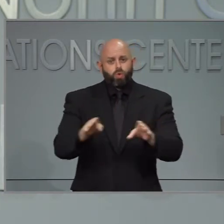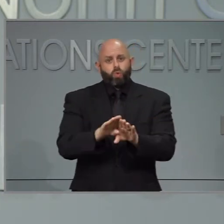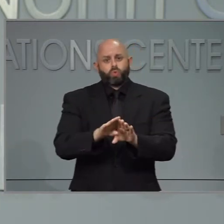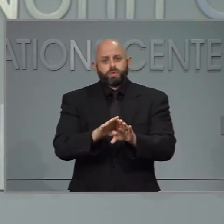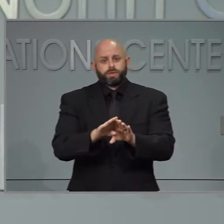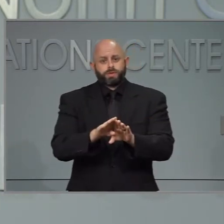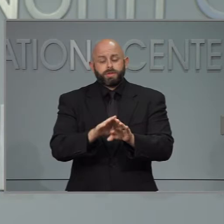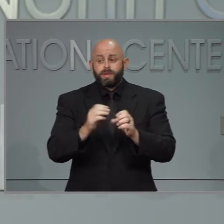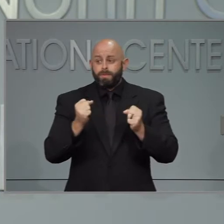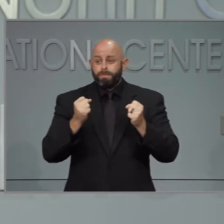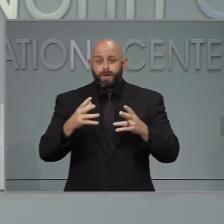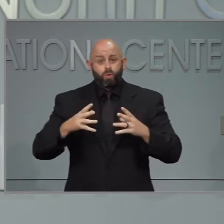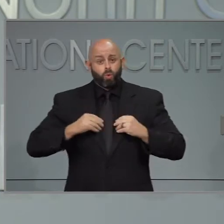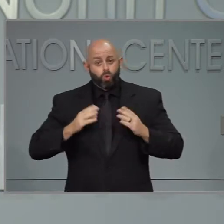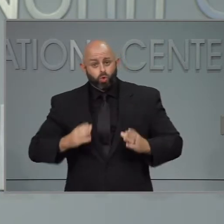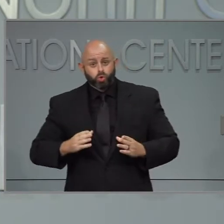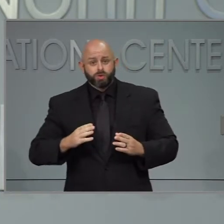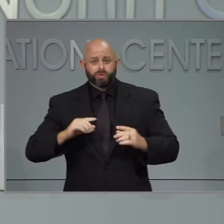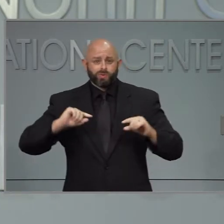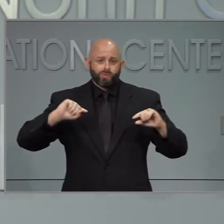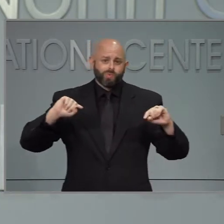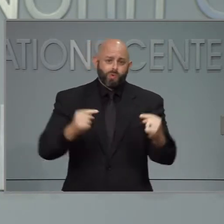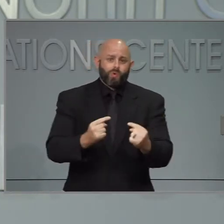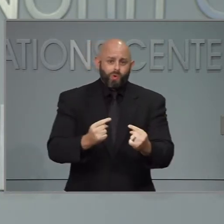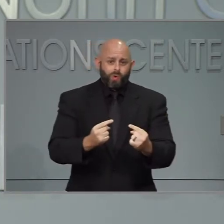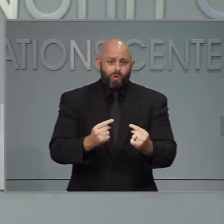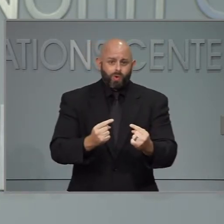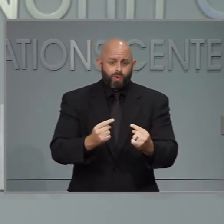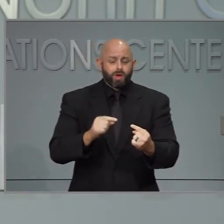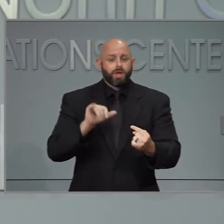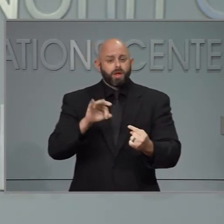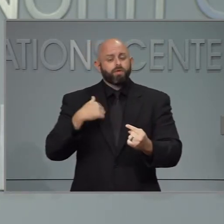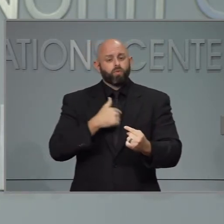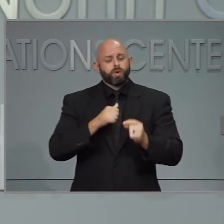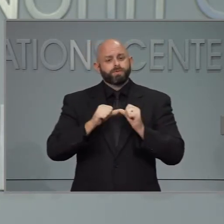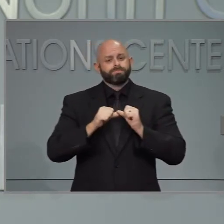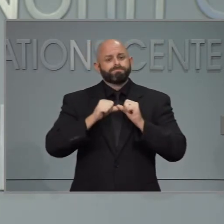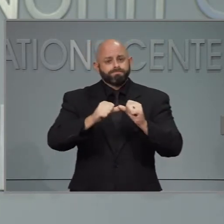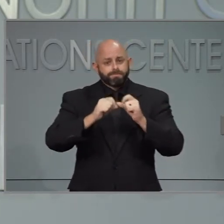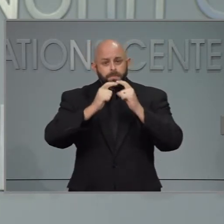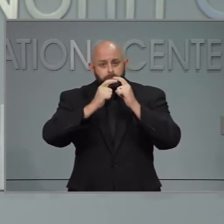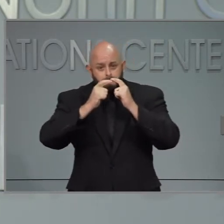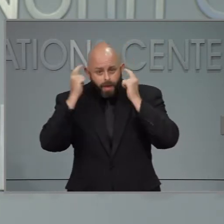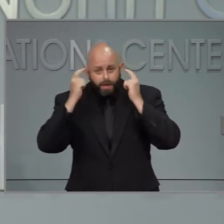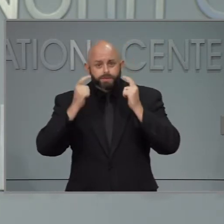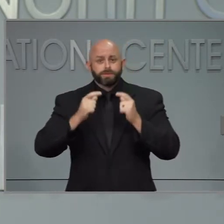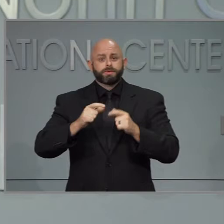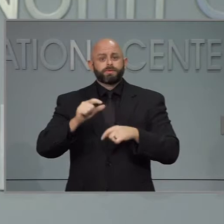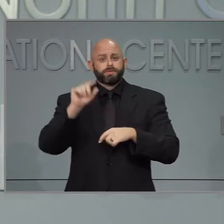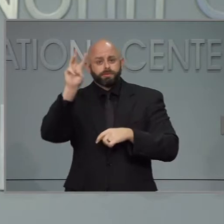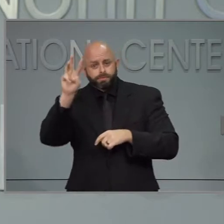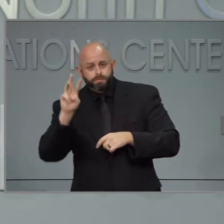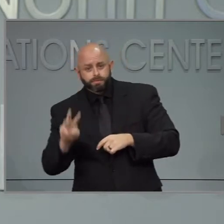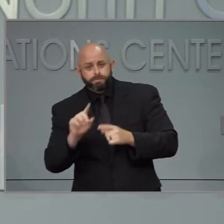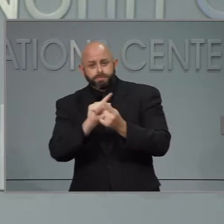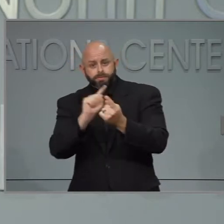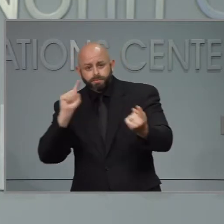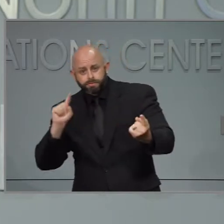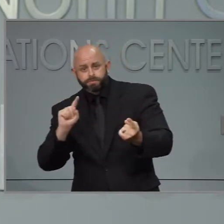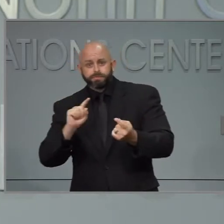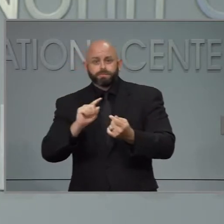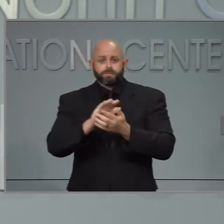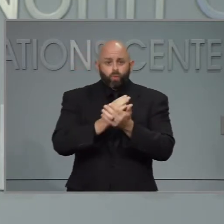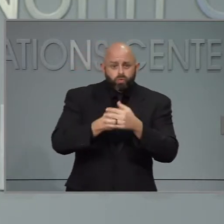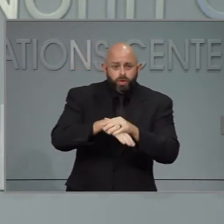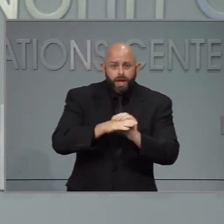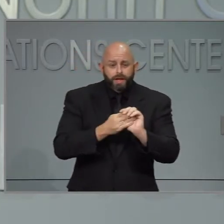teniendo dificultades económicas. Mientras más hagamos lo posible para reducir el virus, más pronto podremos relajar